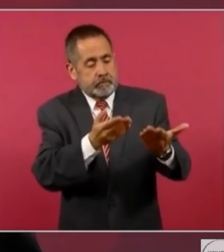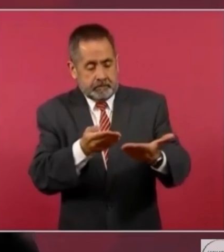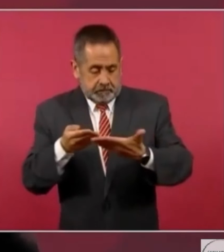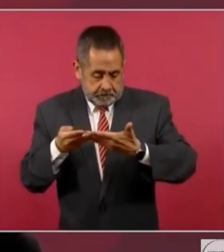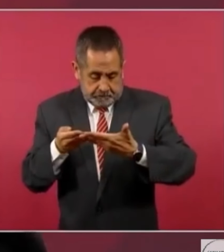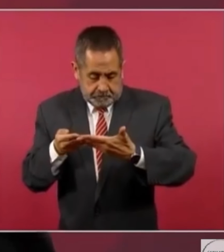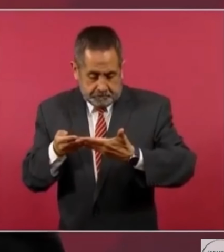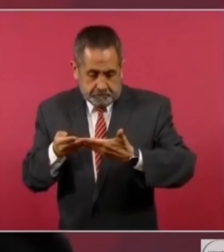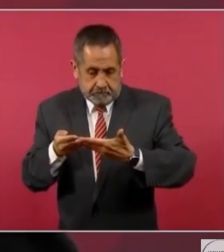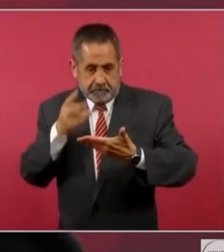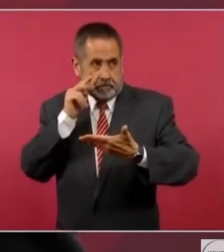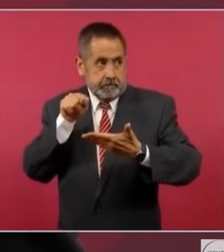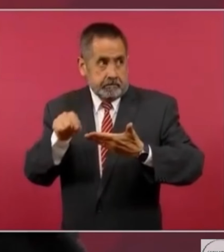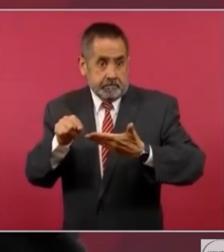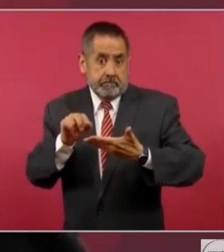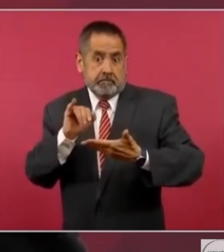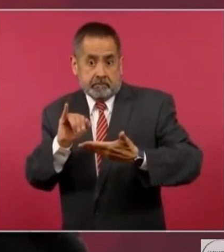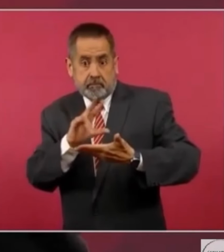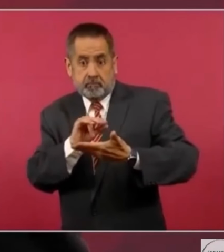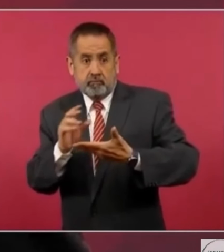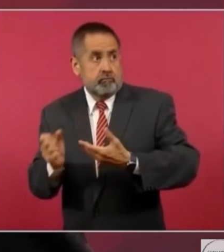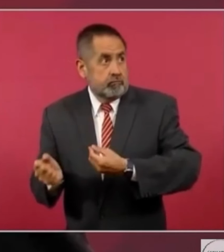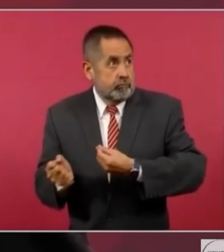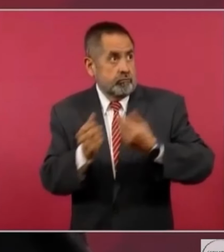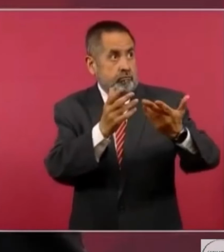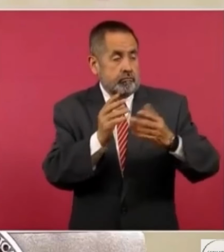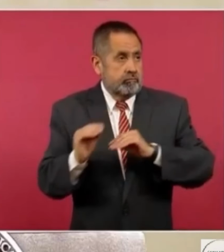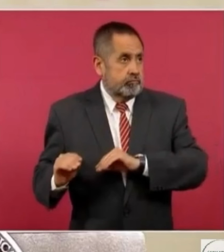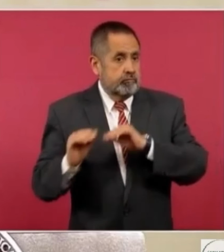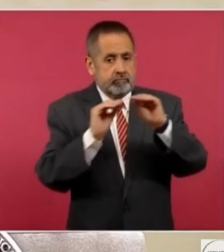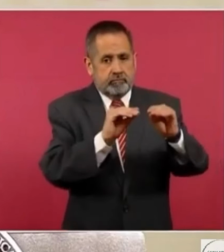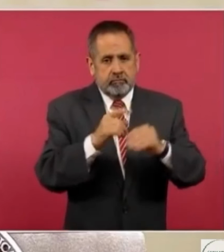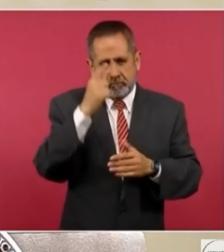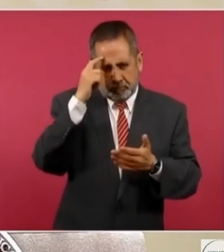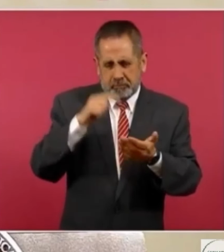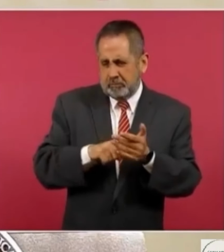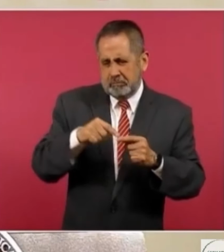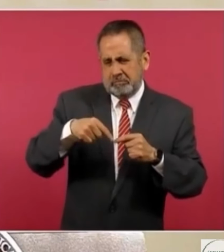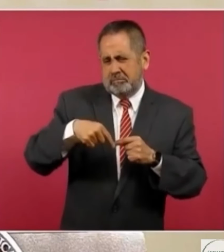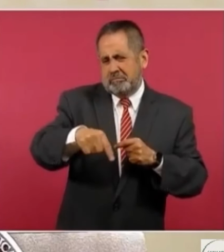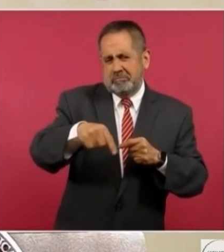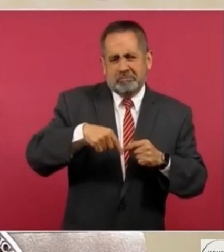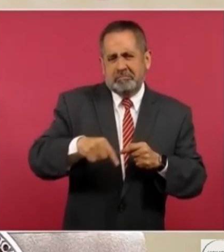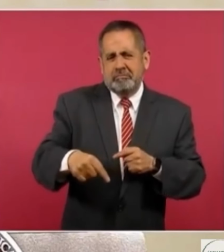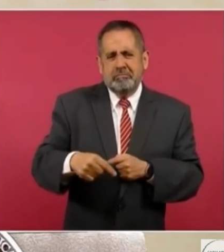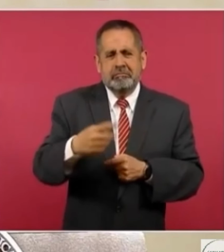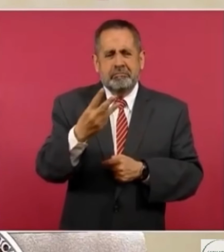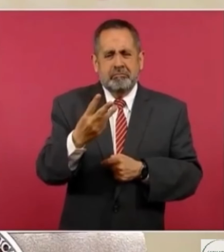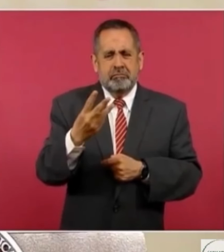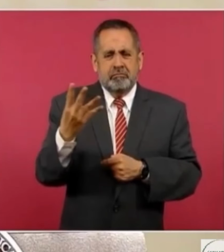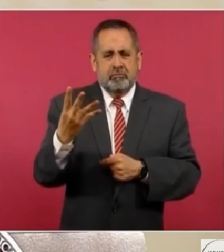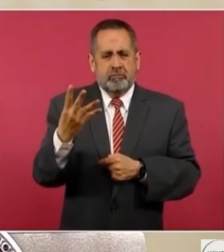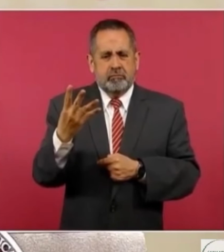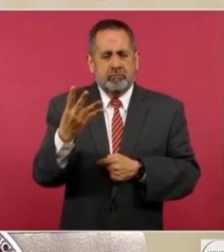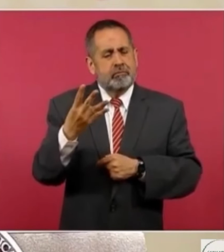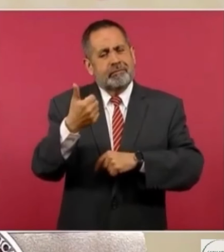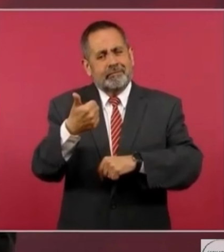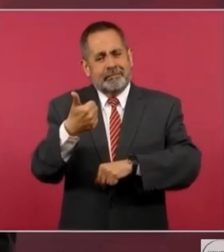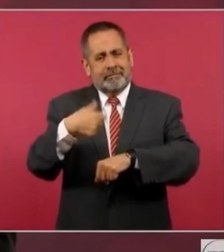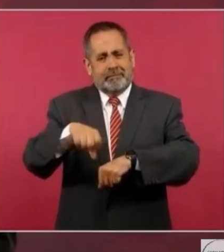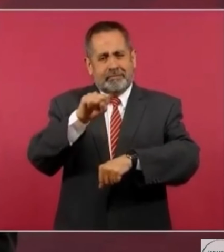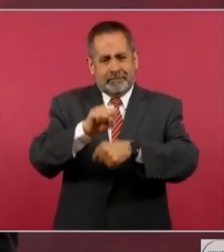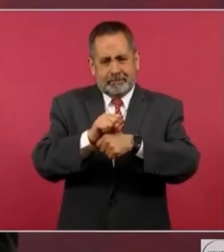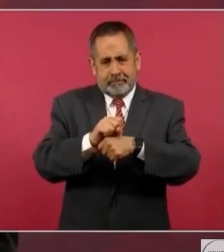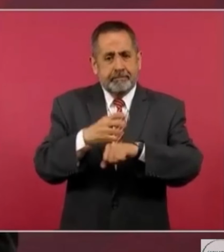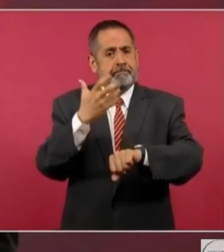en contra de esa persona. Estimamos que eso va a ocurrir entre 4 y 6 semanas a partir de ahora, por